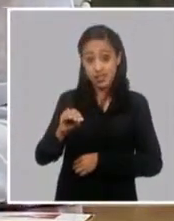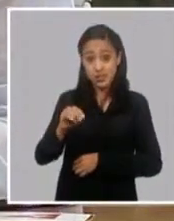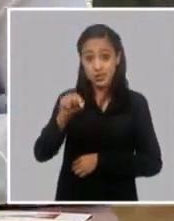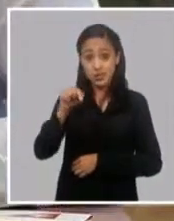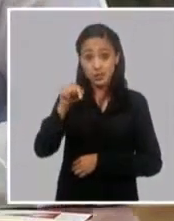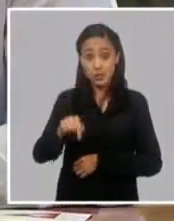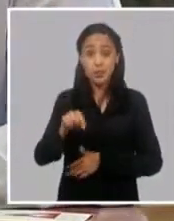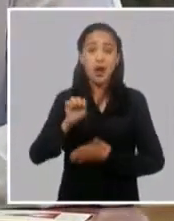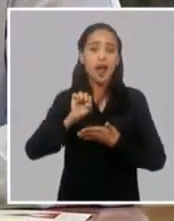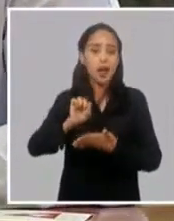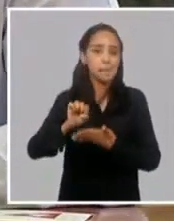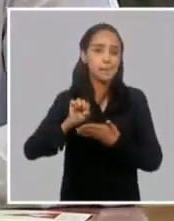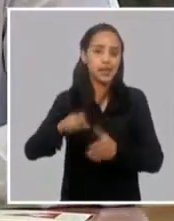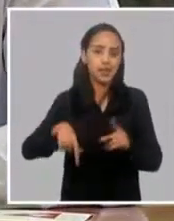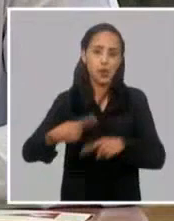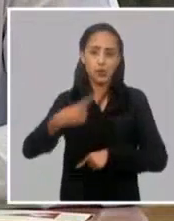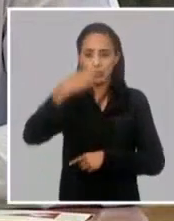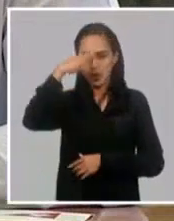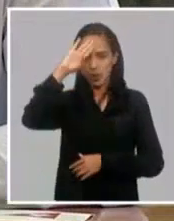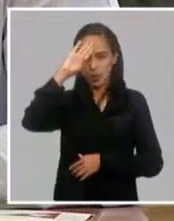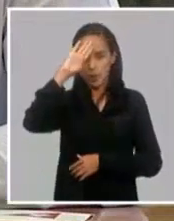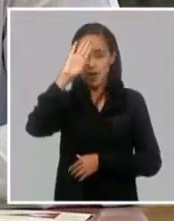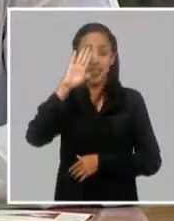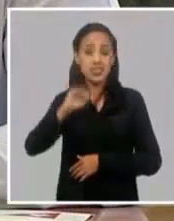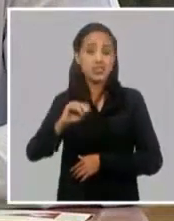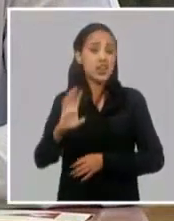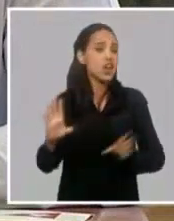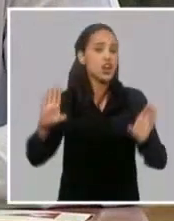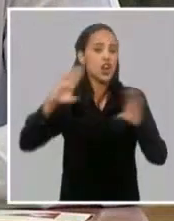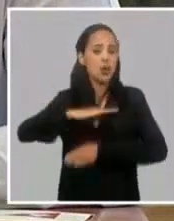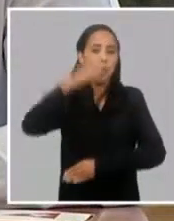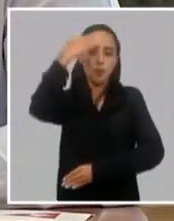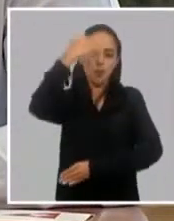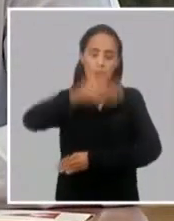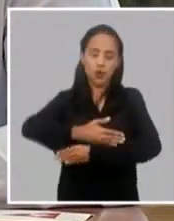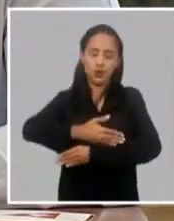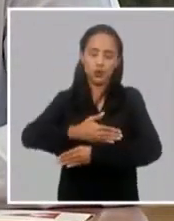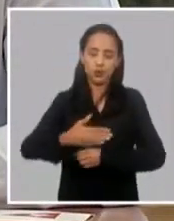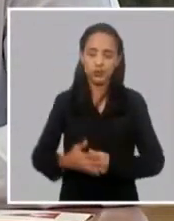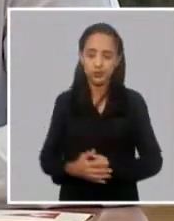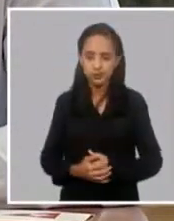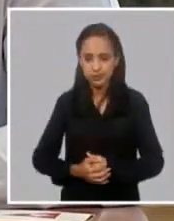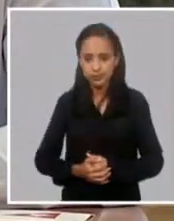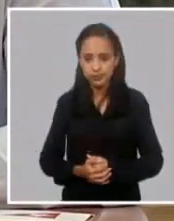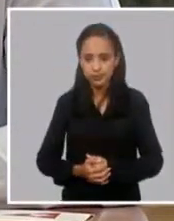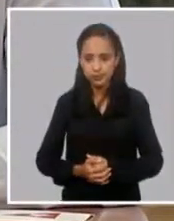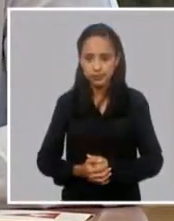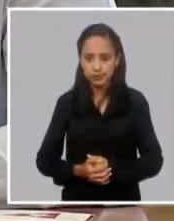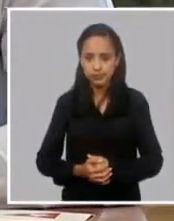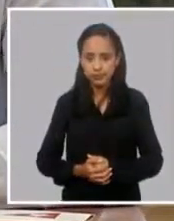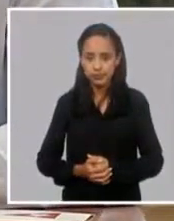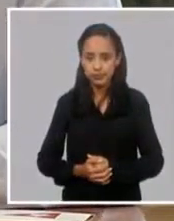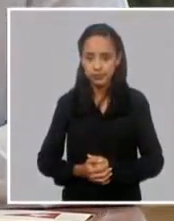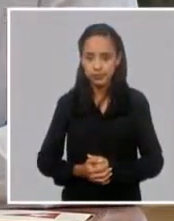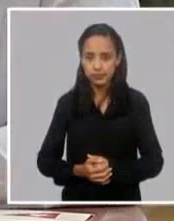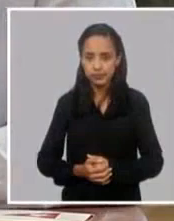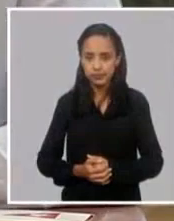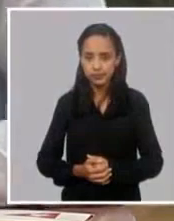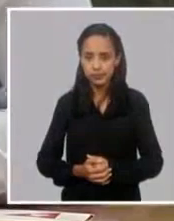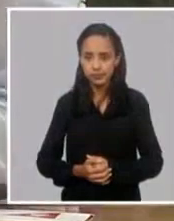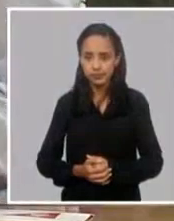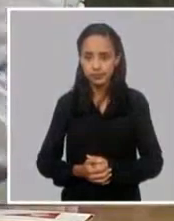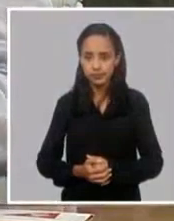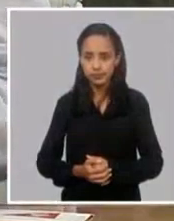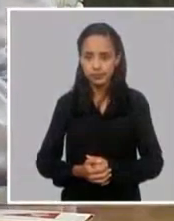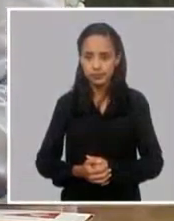esta campaña feroz de difamación contra Cuba. Mira, aquí estamos tres de los